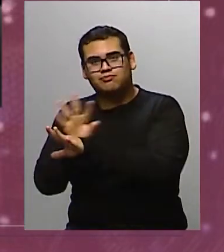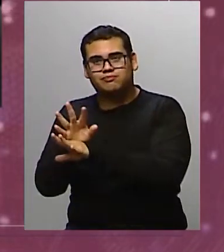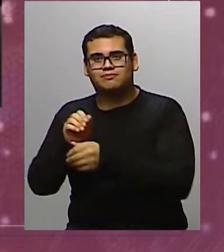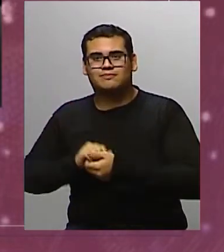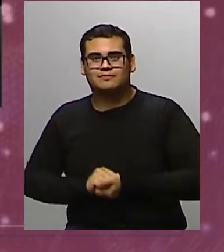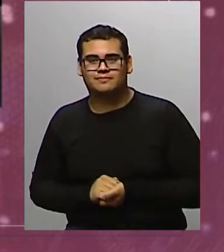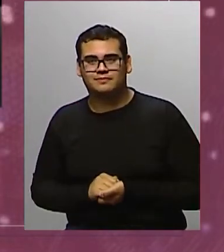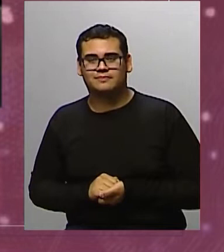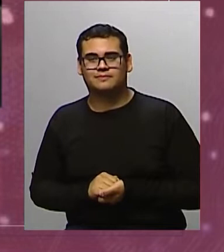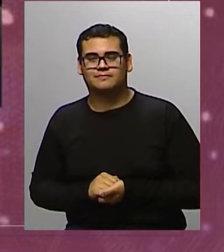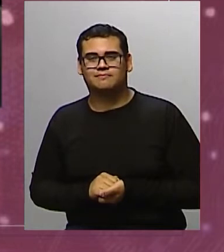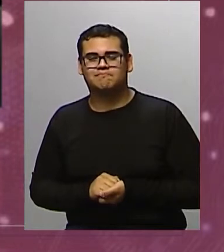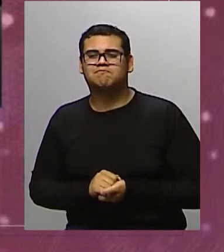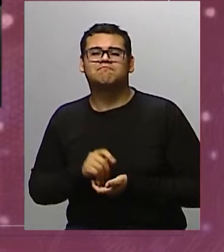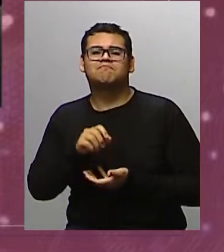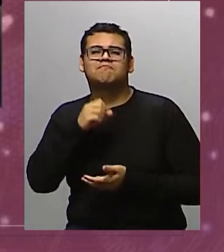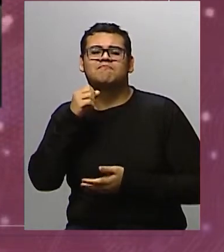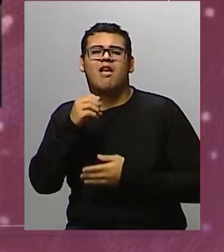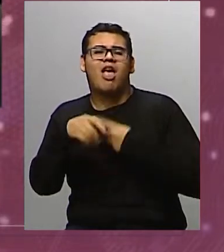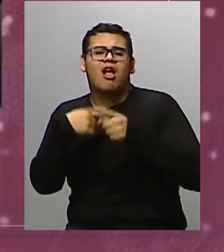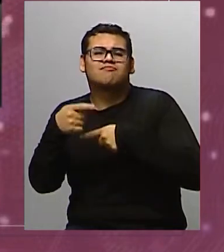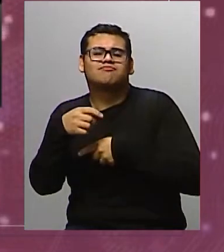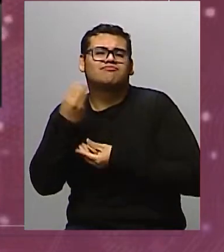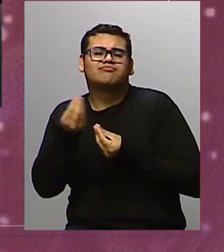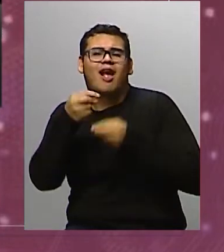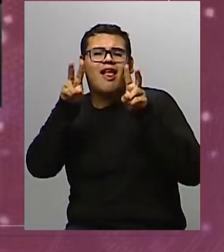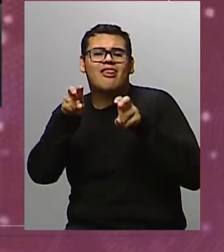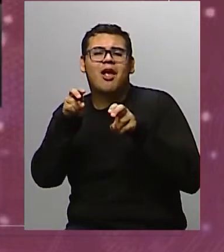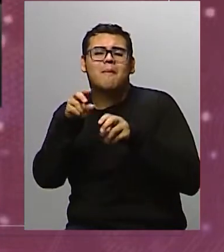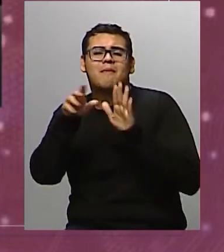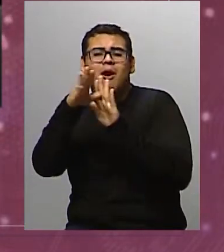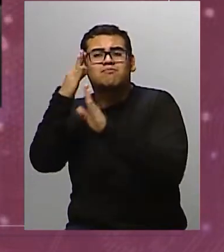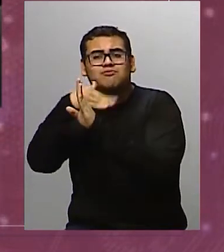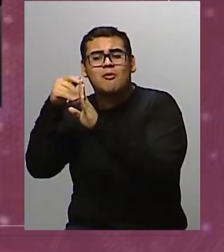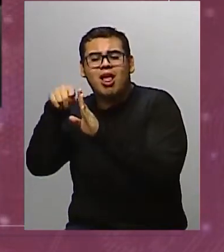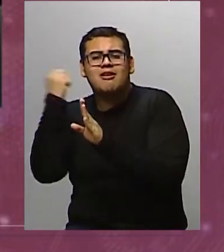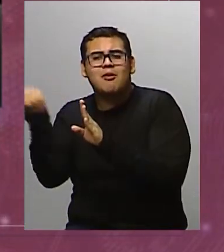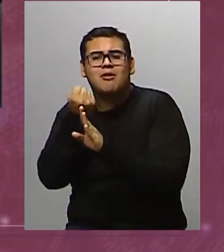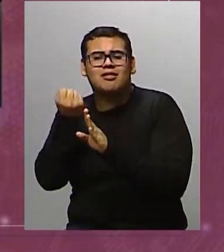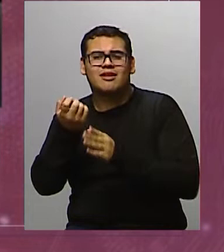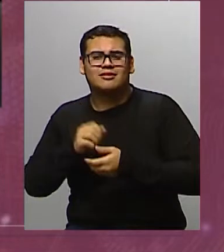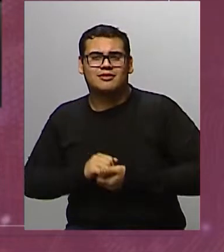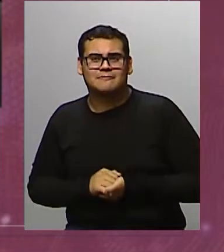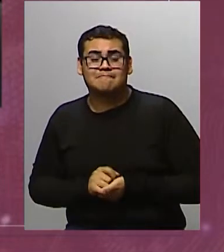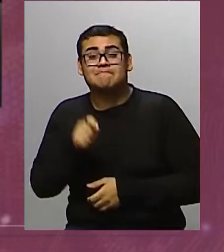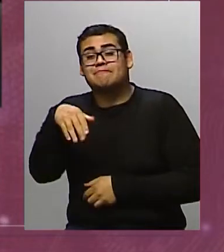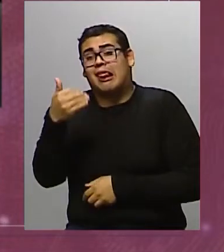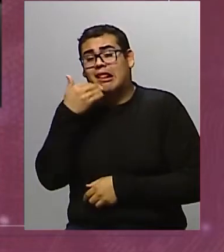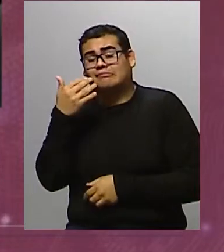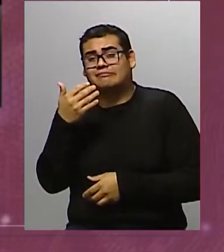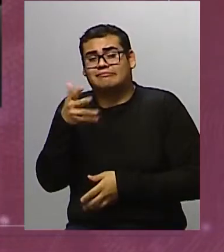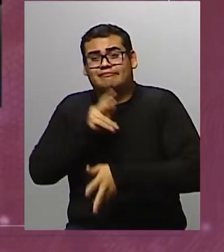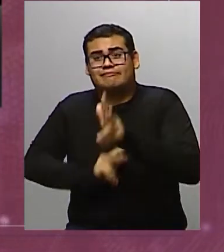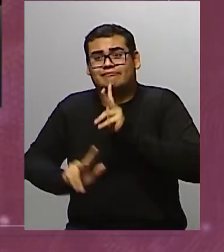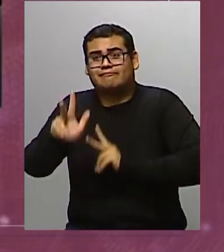hablando de la importancia de los humedales, ¿no, Patricia? Exacto, hemos visto alrededor de esta tarde que, bueno, un